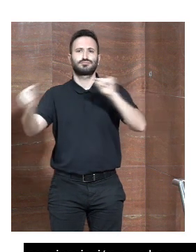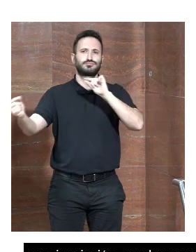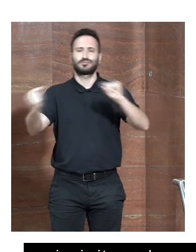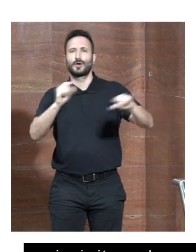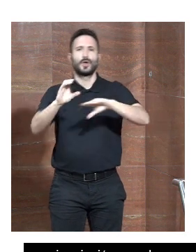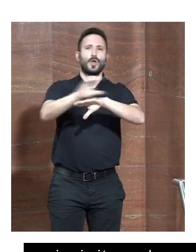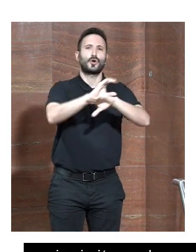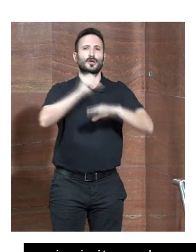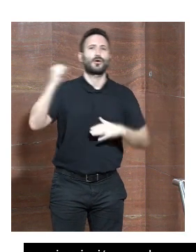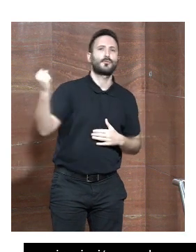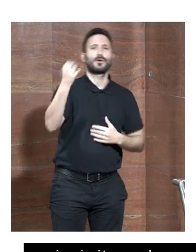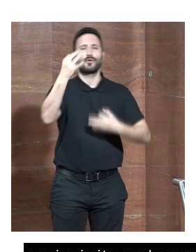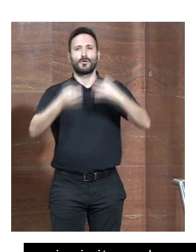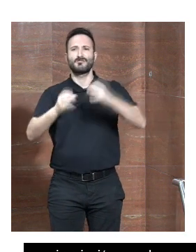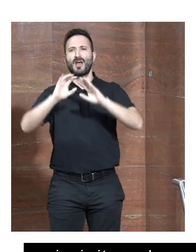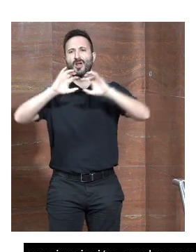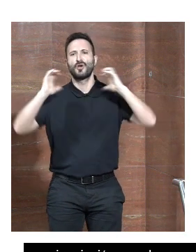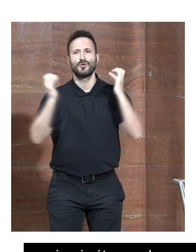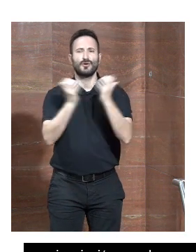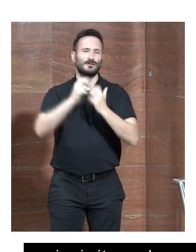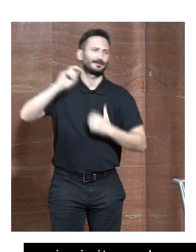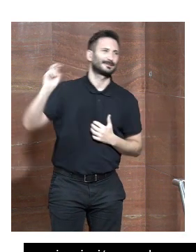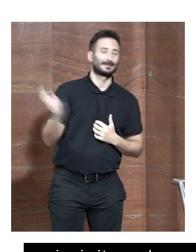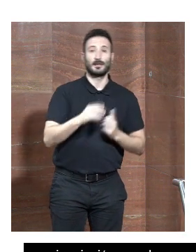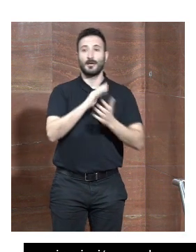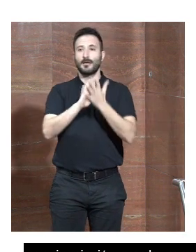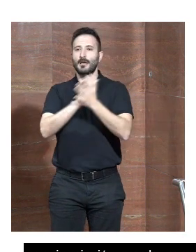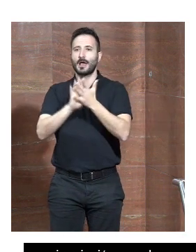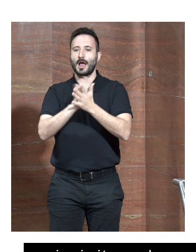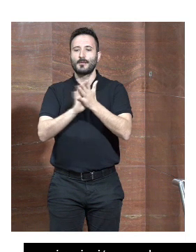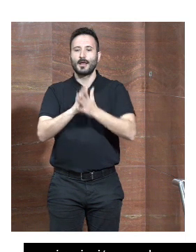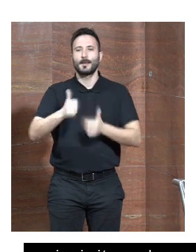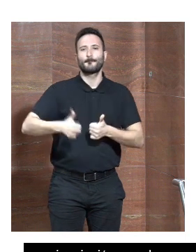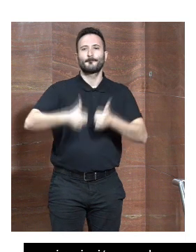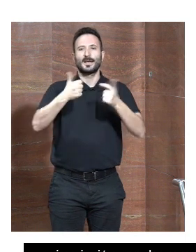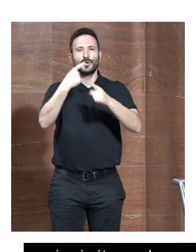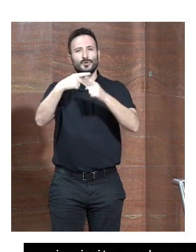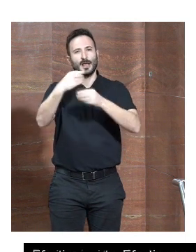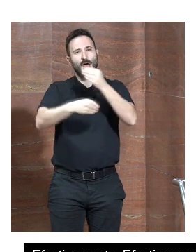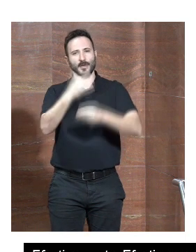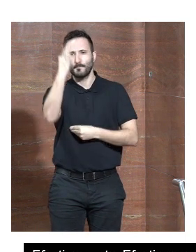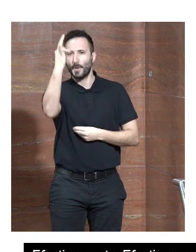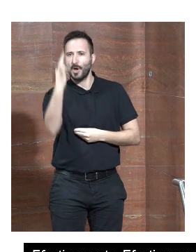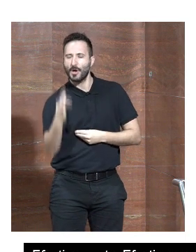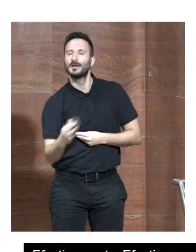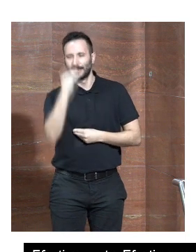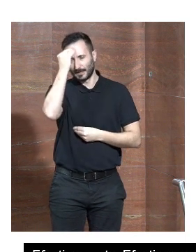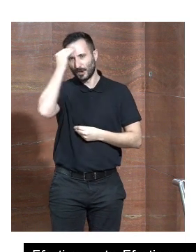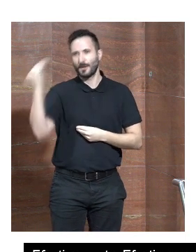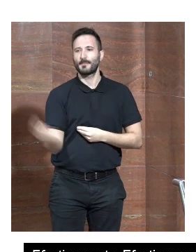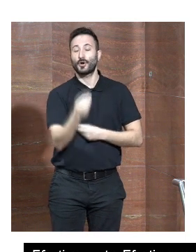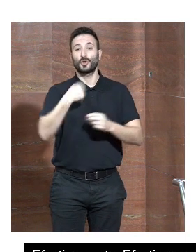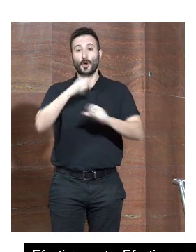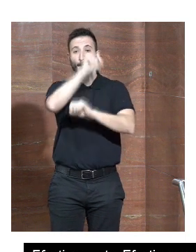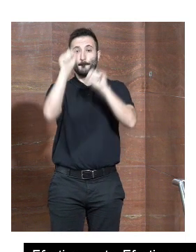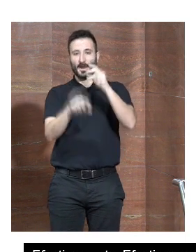Poder Judicial, lo que pasa en el Congreso y tal, hablaran de las cosas y difundieran todo lo bueno que se hace también, pues a lo mejor sí. Tengo 3